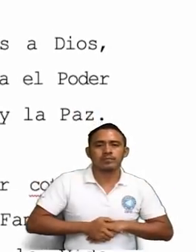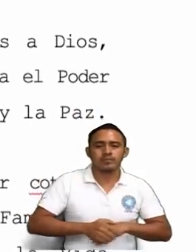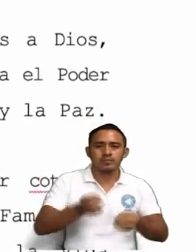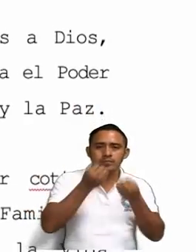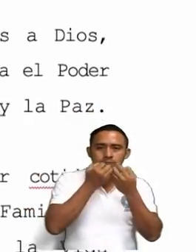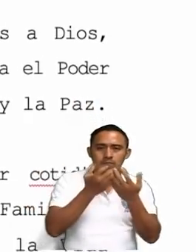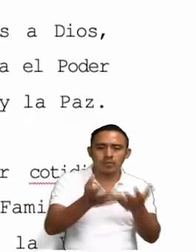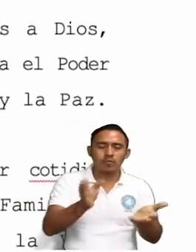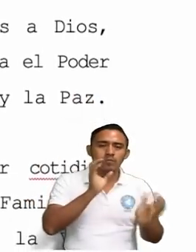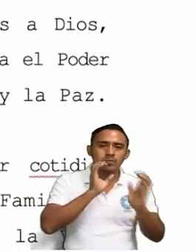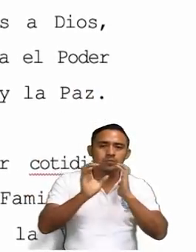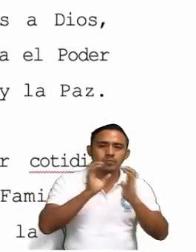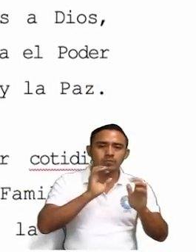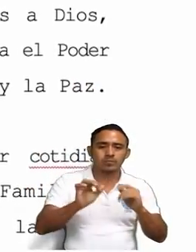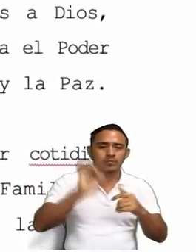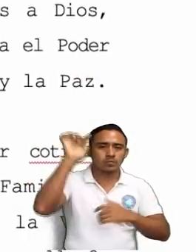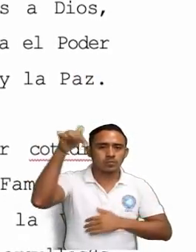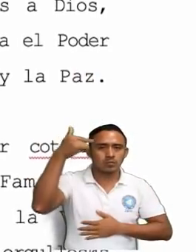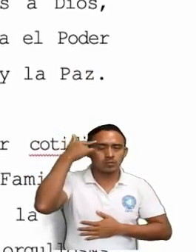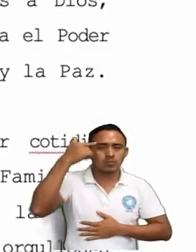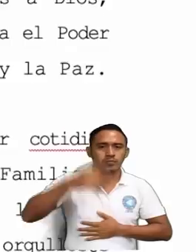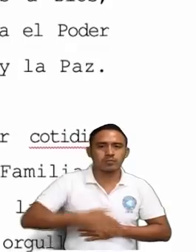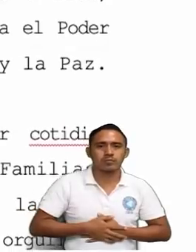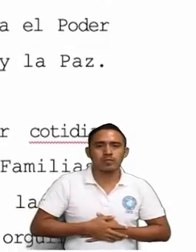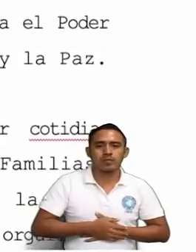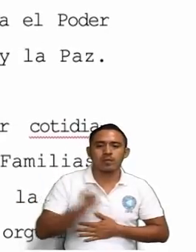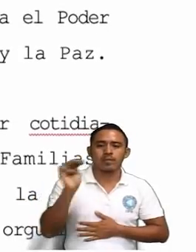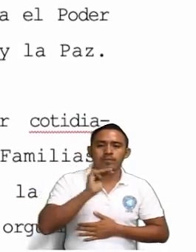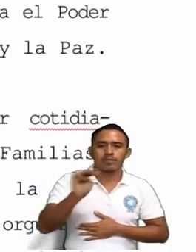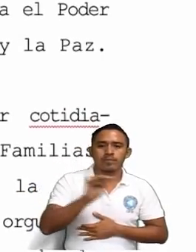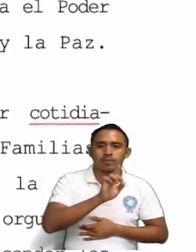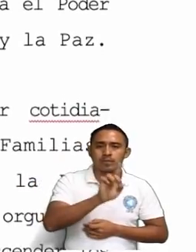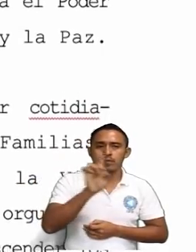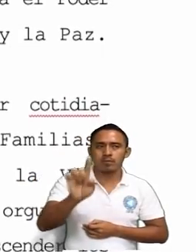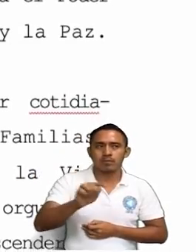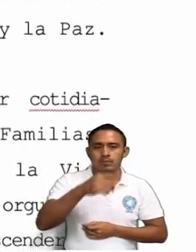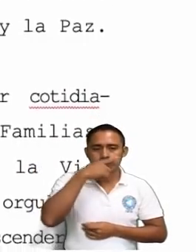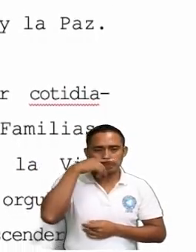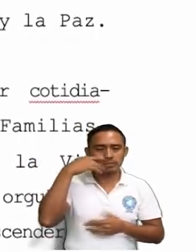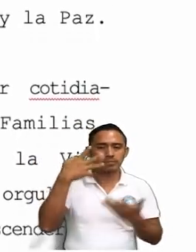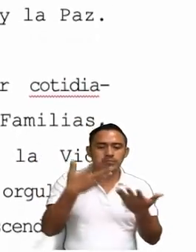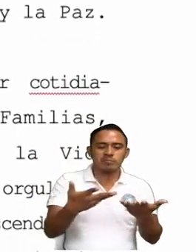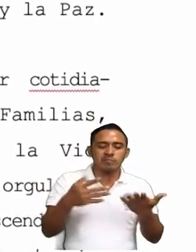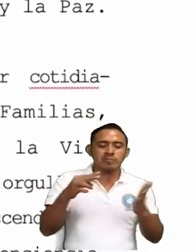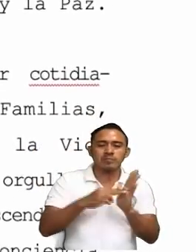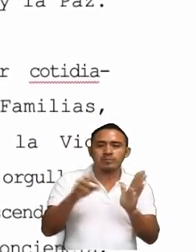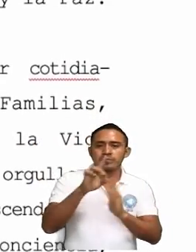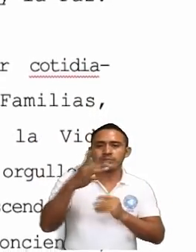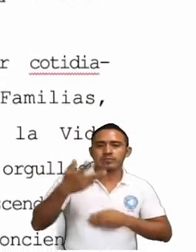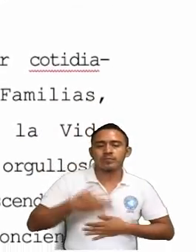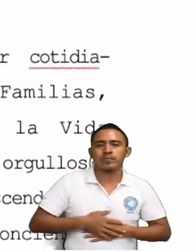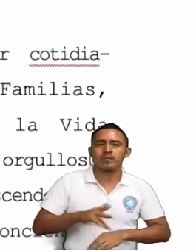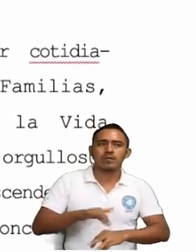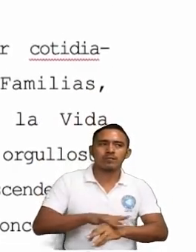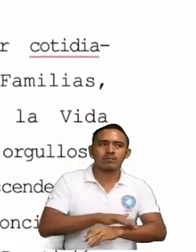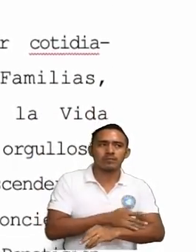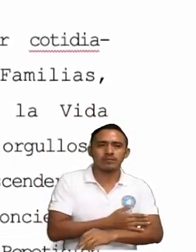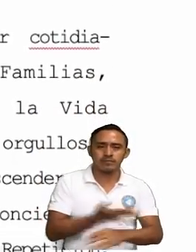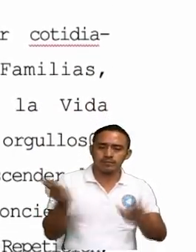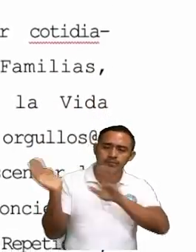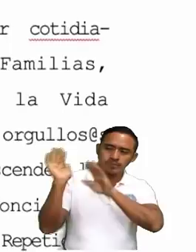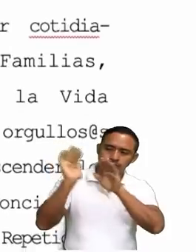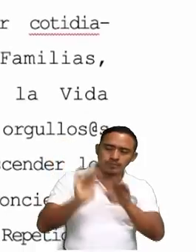del Gobierno de Reconciliación y Unidad Nacional, martes 11 de junio del año 2019. Nos sentimos bendecidos,